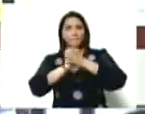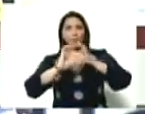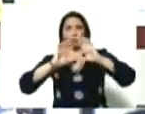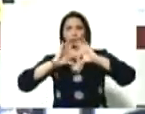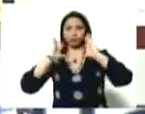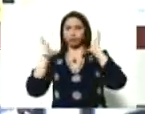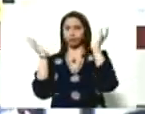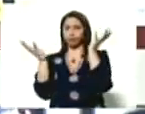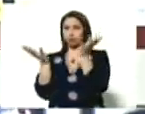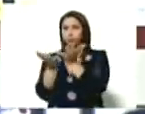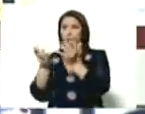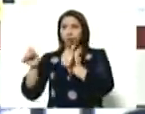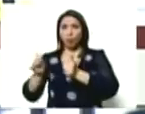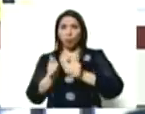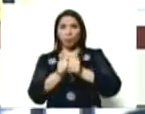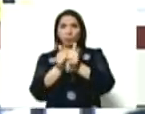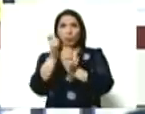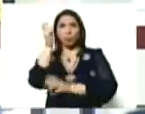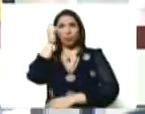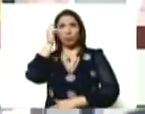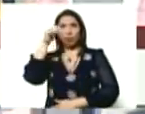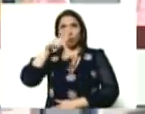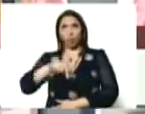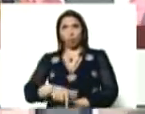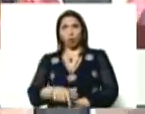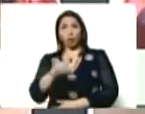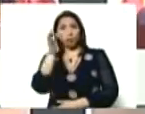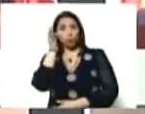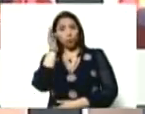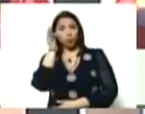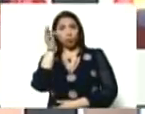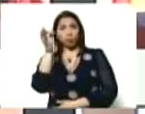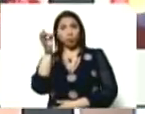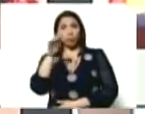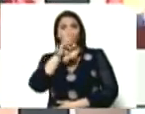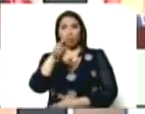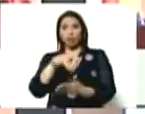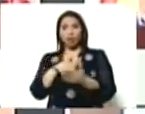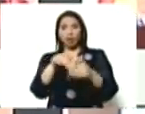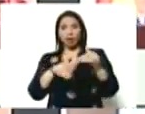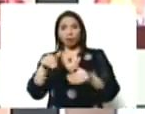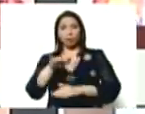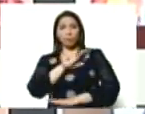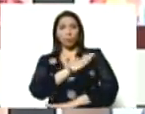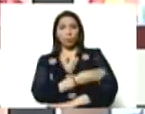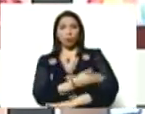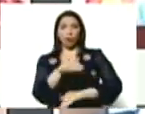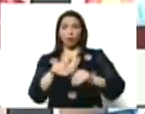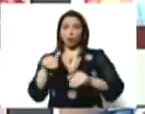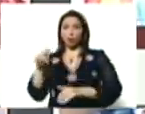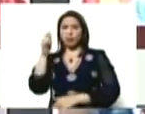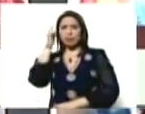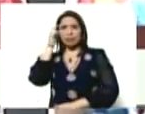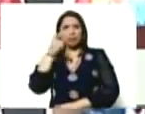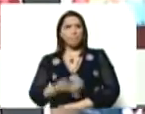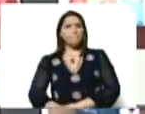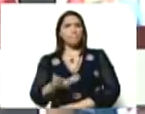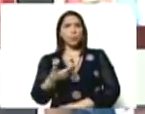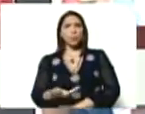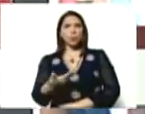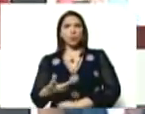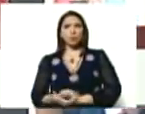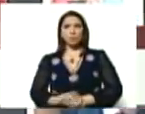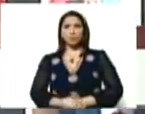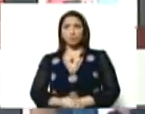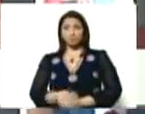nos acompañan el día de hoy. Para el Consejo Nacional Electoral, para el Poder Electoral, es una fecha importante.